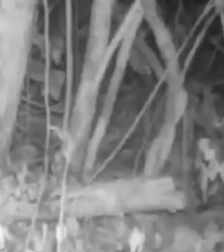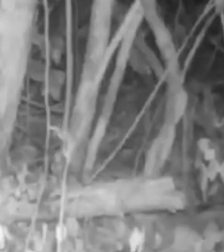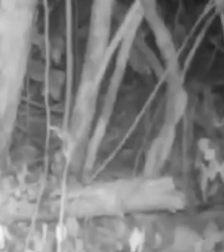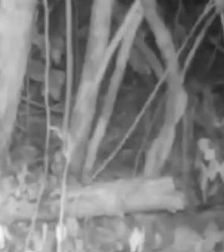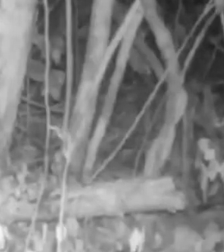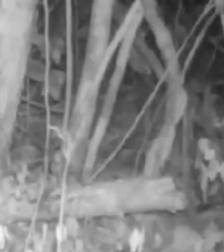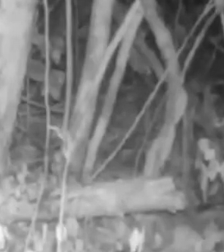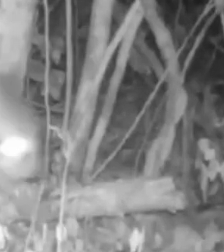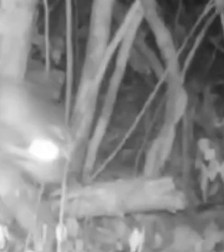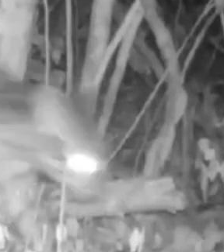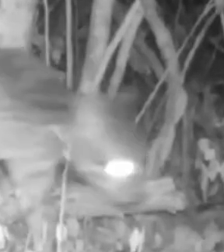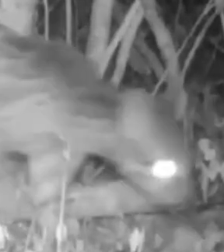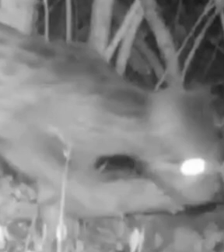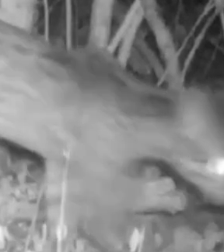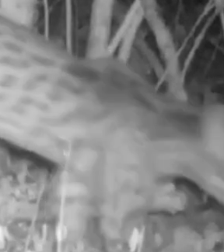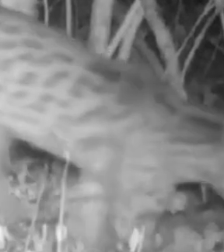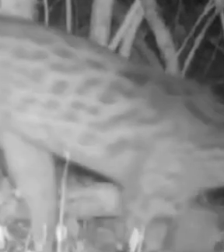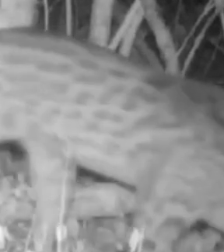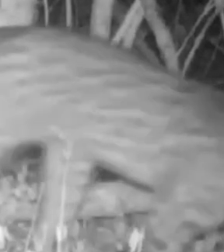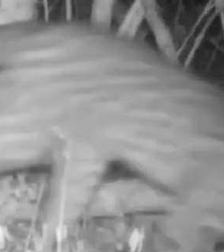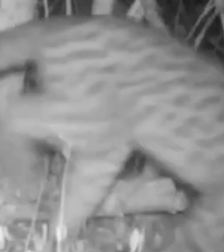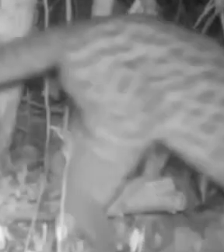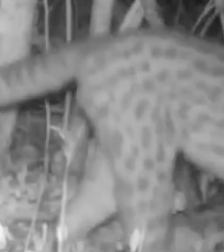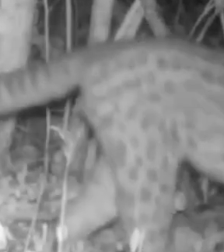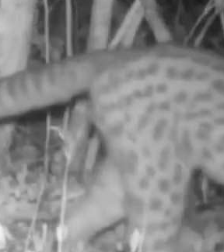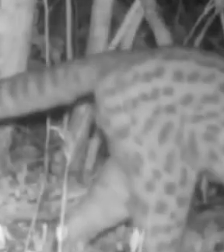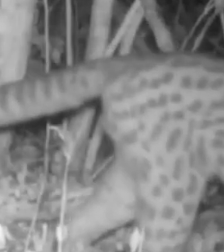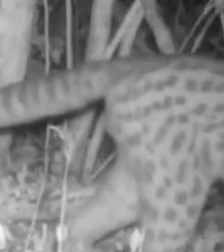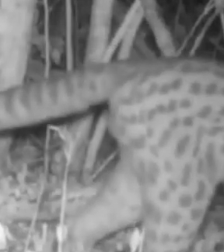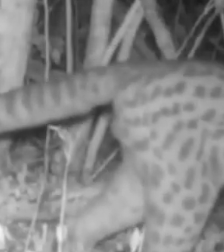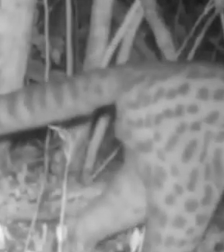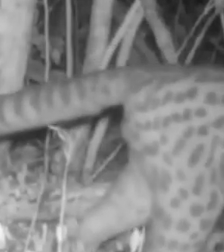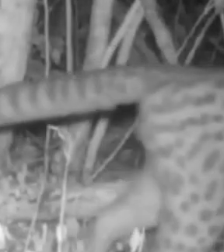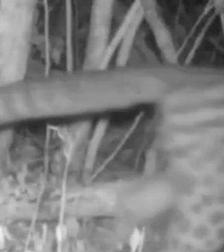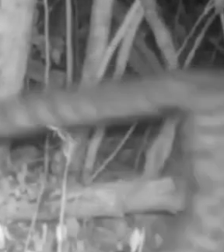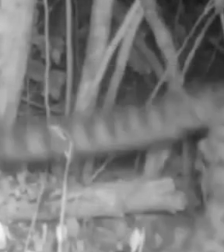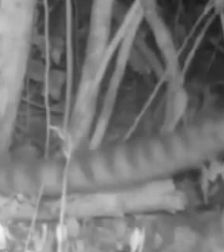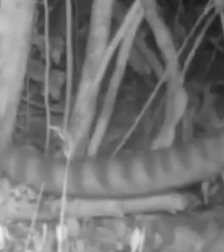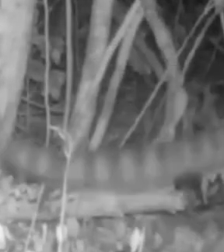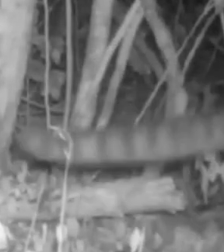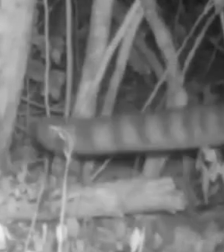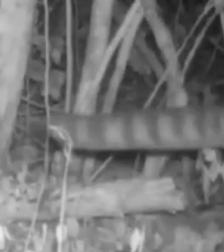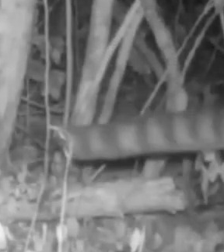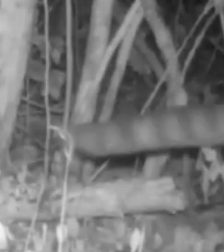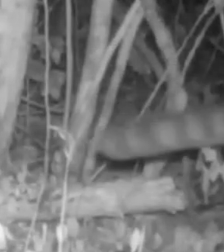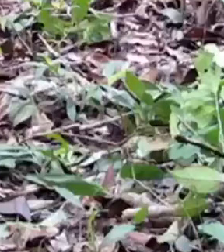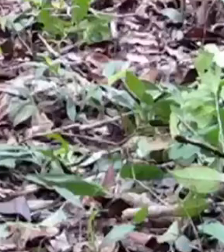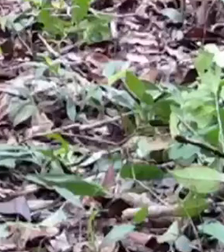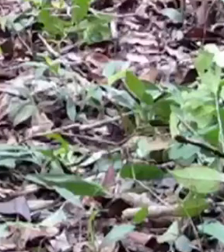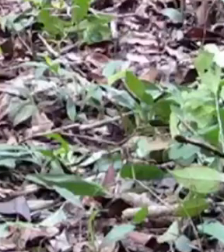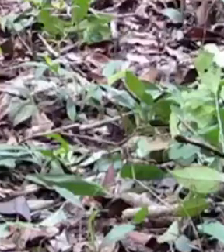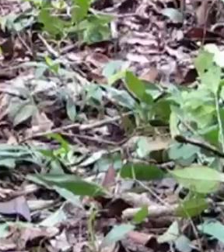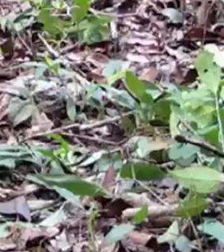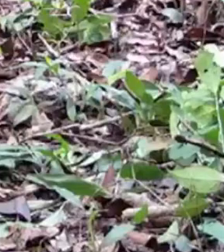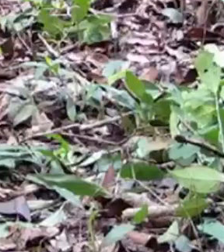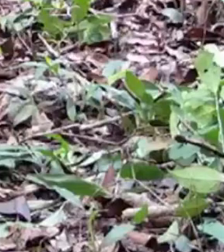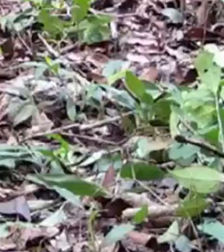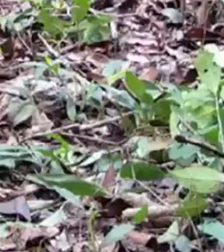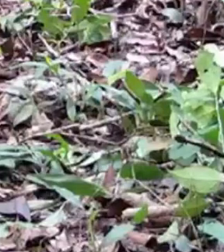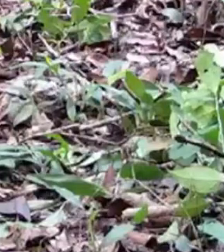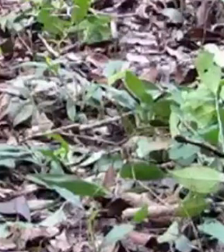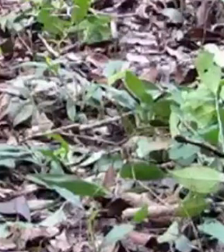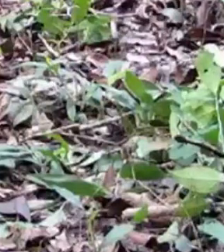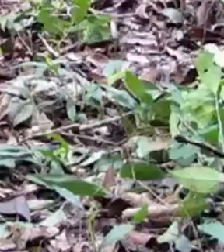selva maya. Esto permitirá el libre tránsito de los individuos faunísticos para ambos lados de la vía férrea, contribuyendo así